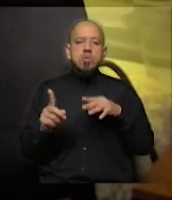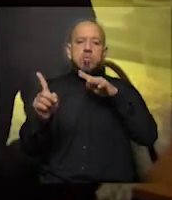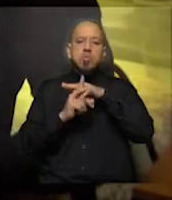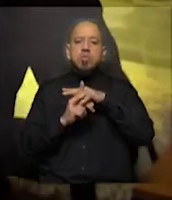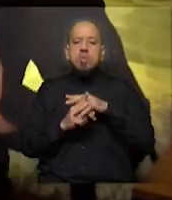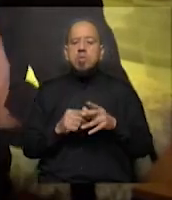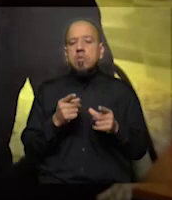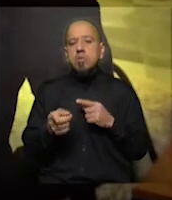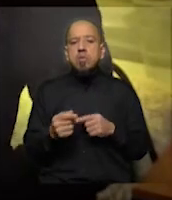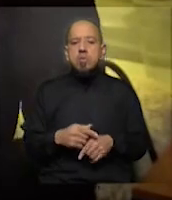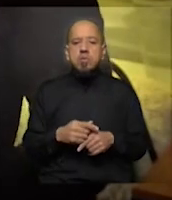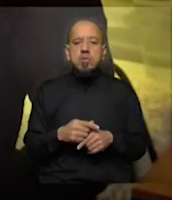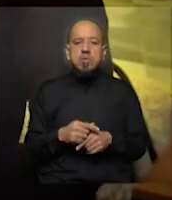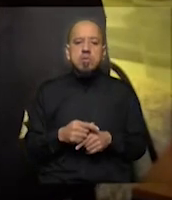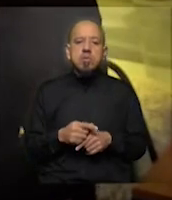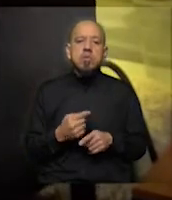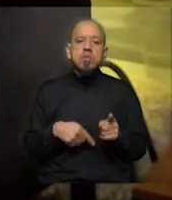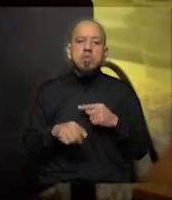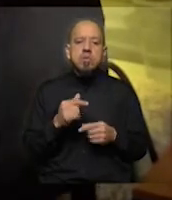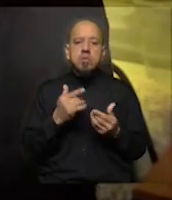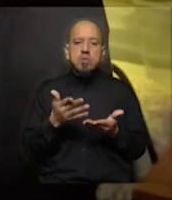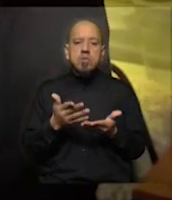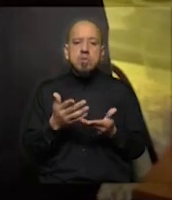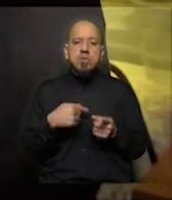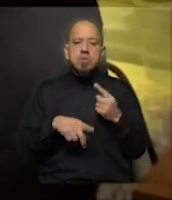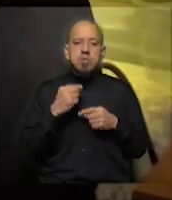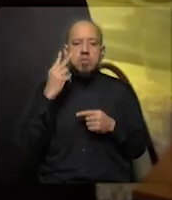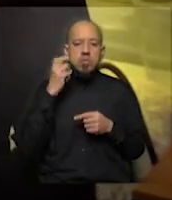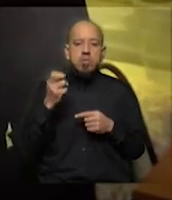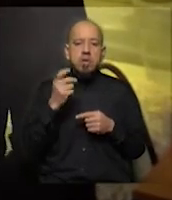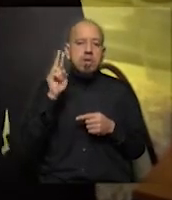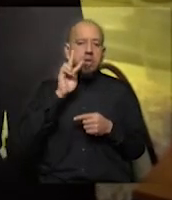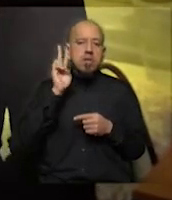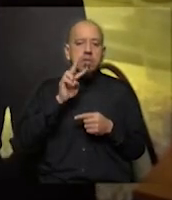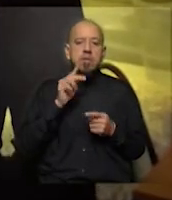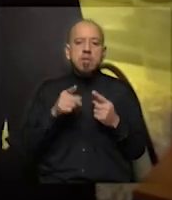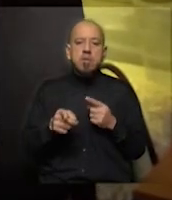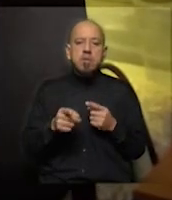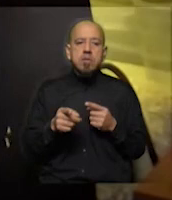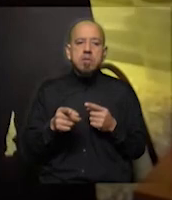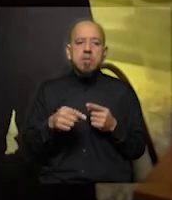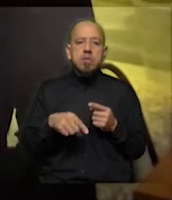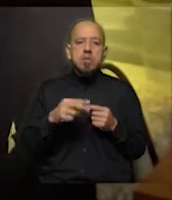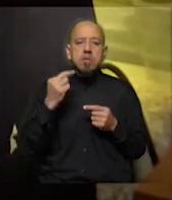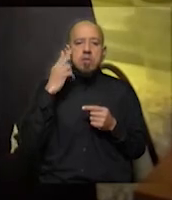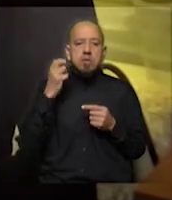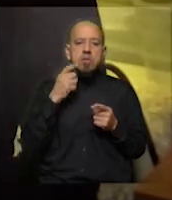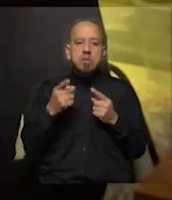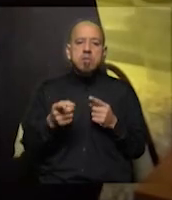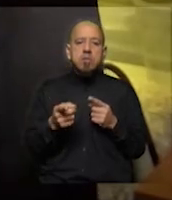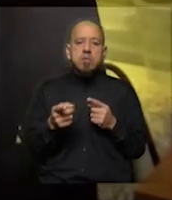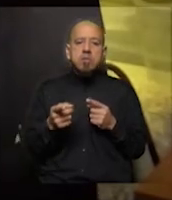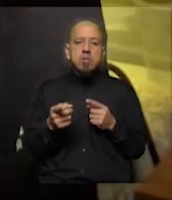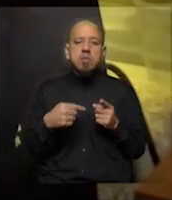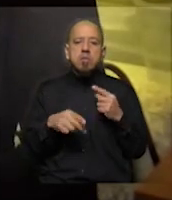visión. Entonces, es como que no es un bar de lesbianas, es un bar dirigido o liderado